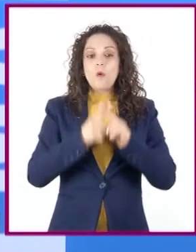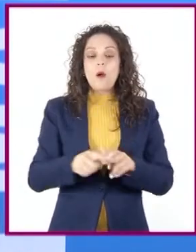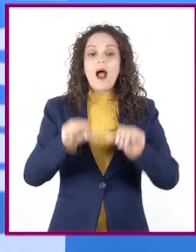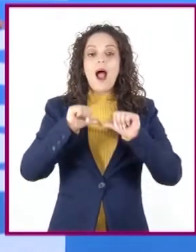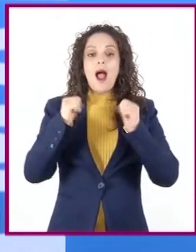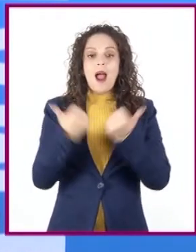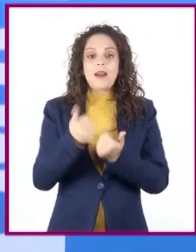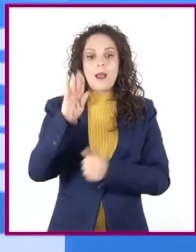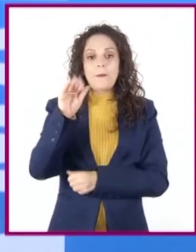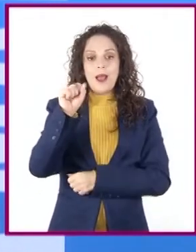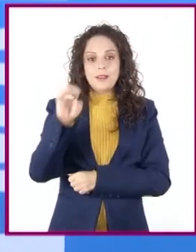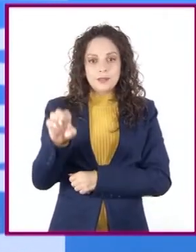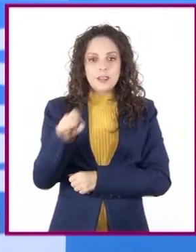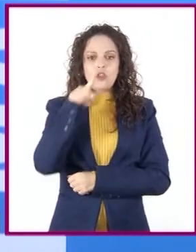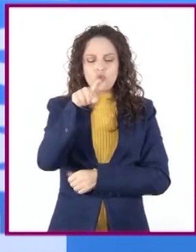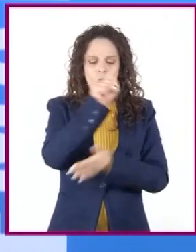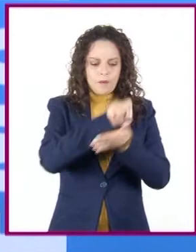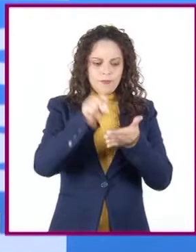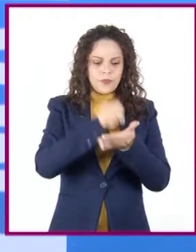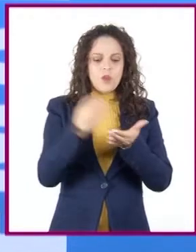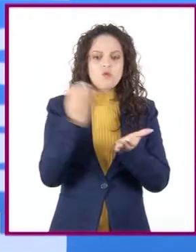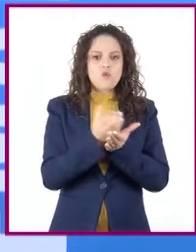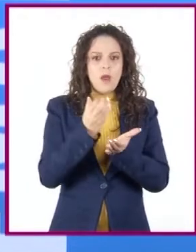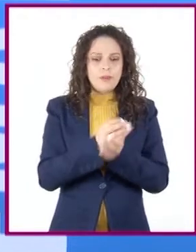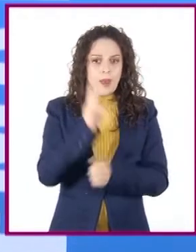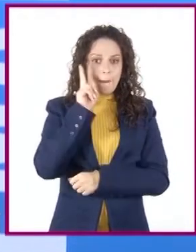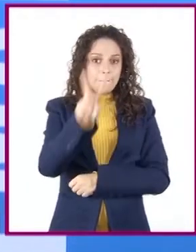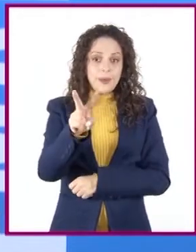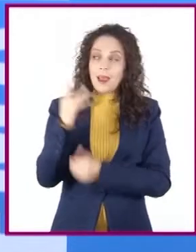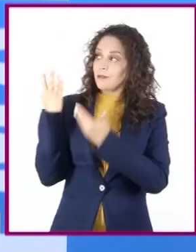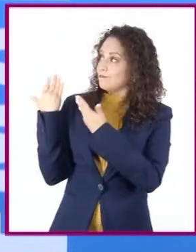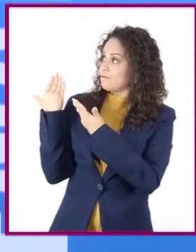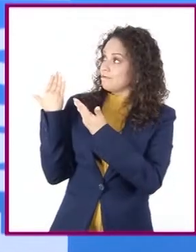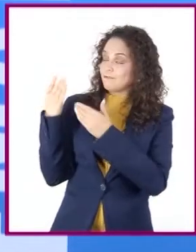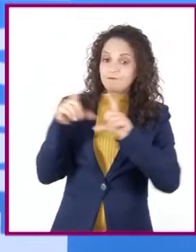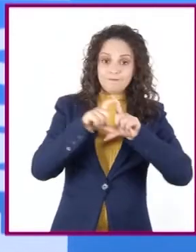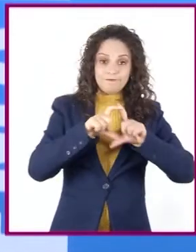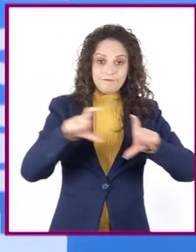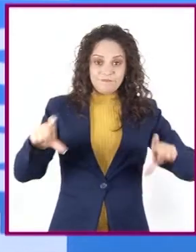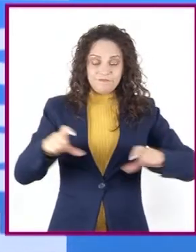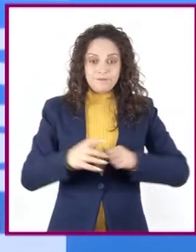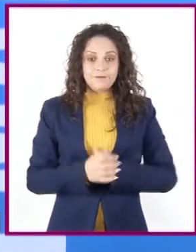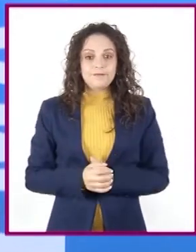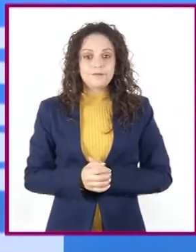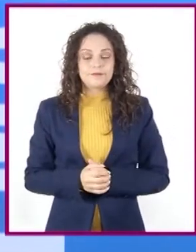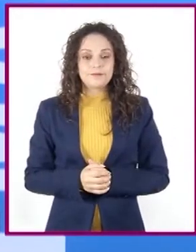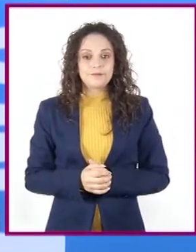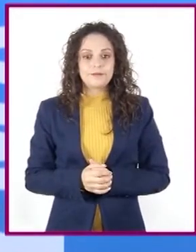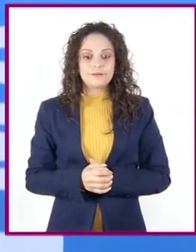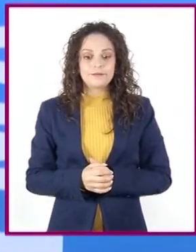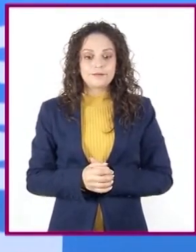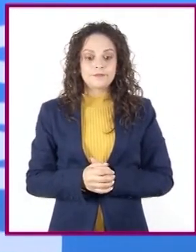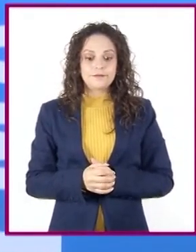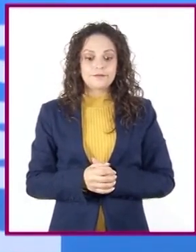cuaderno cuál será la fórmula para calcular el volumen de un prisma con base trapezoidal y